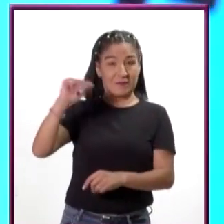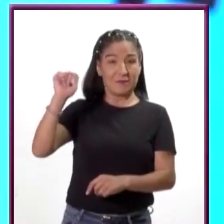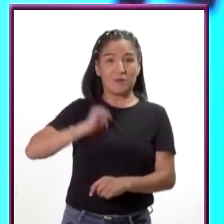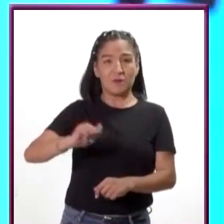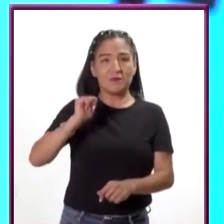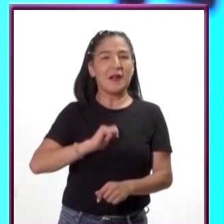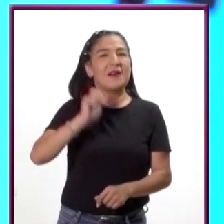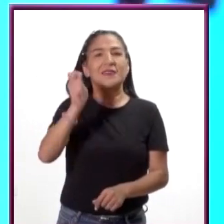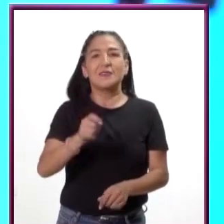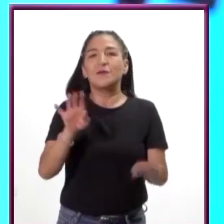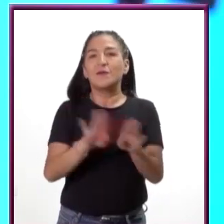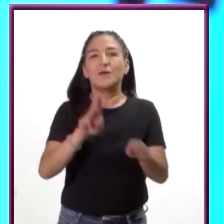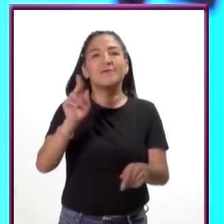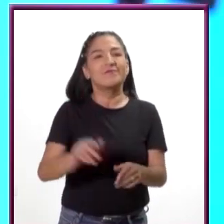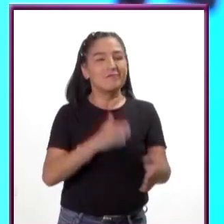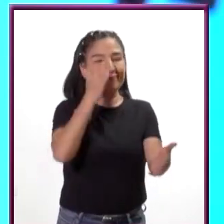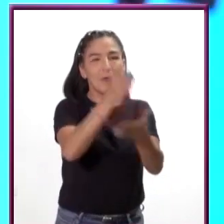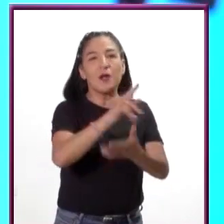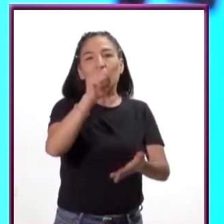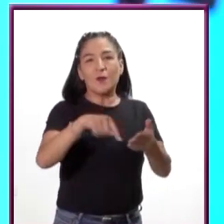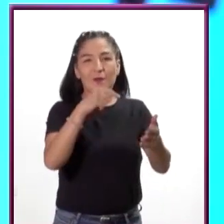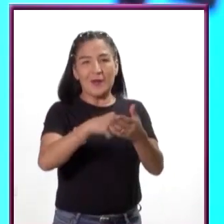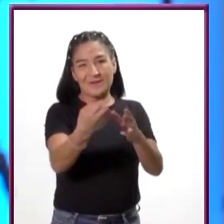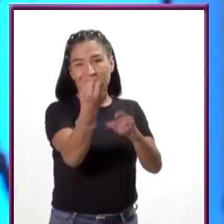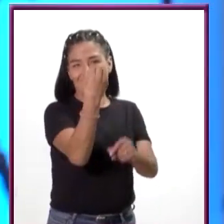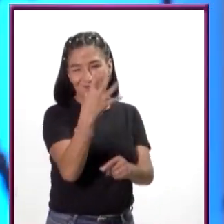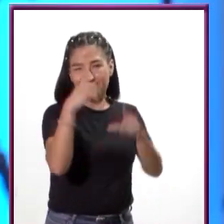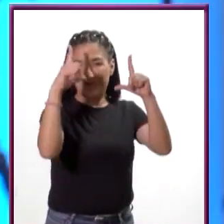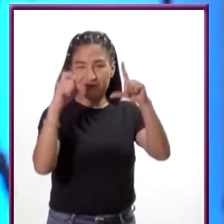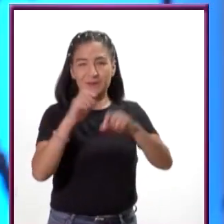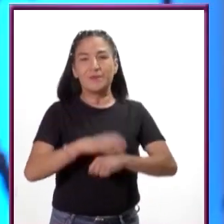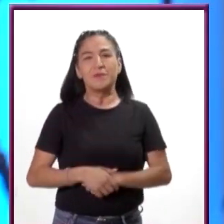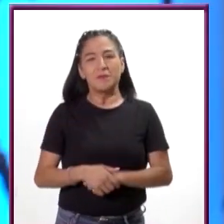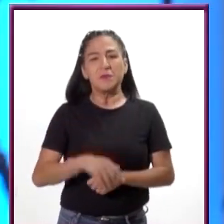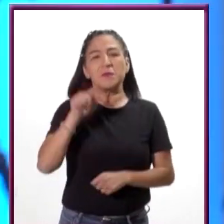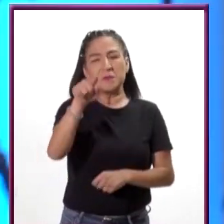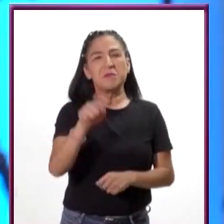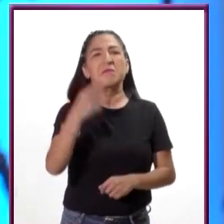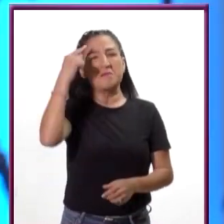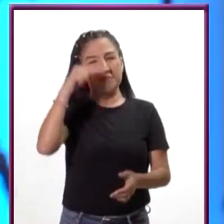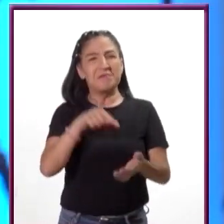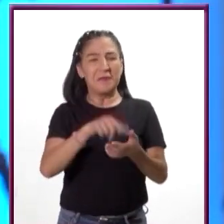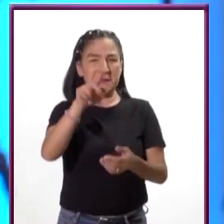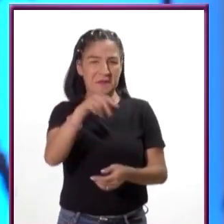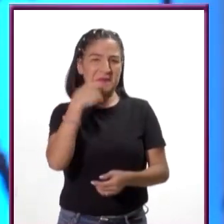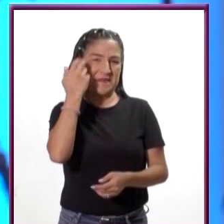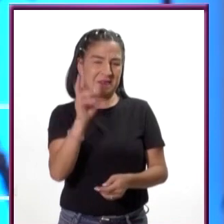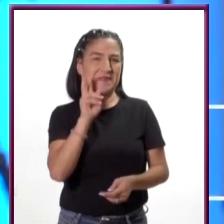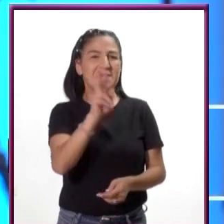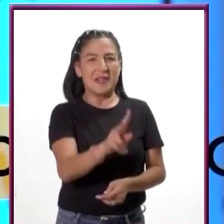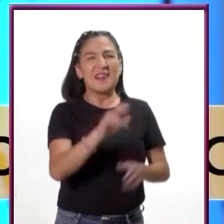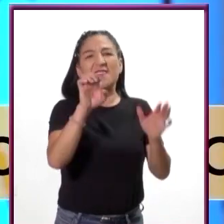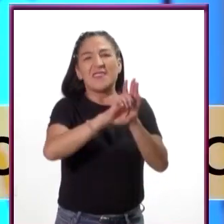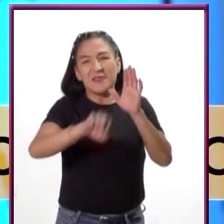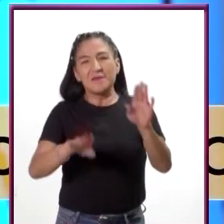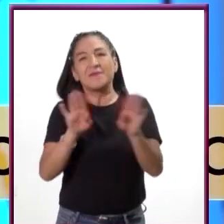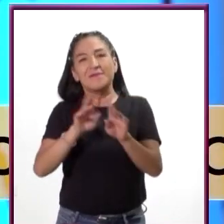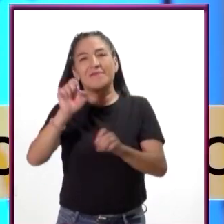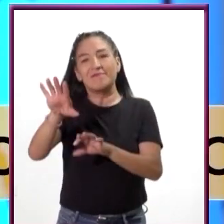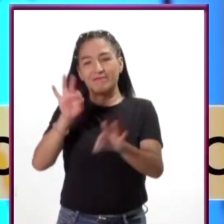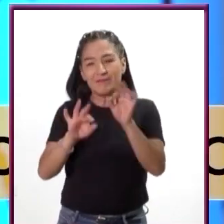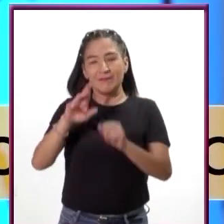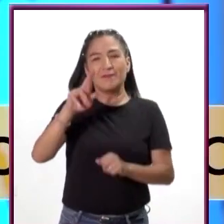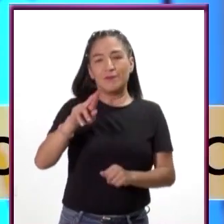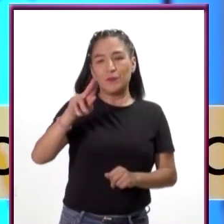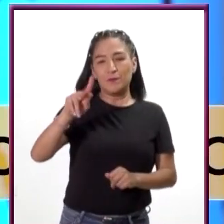era normal acudir a un estudio a hacerse retratos. ¿Qué te parece si vemos algunos ejemplos tomados por